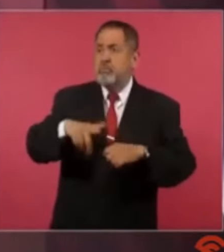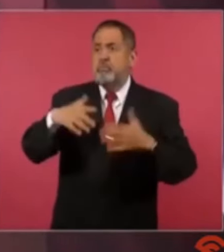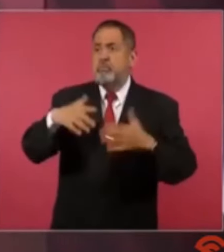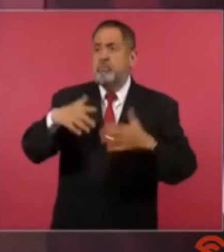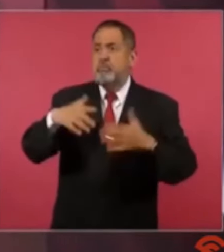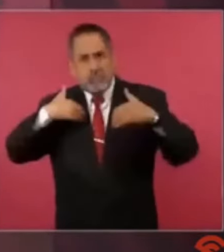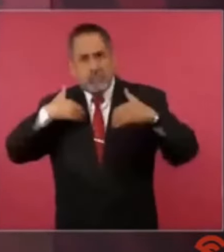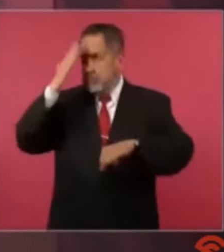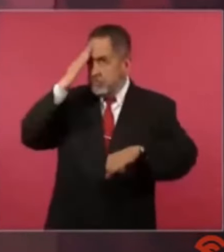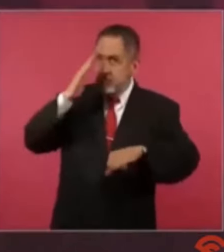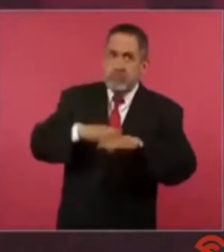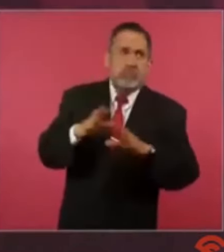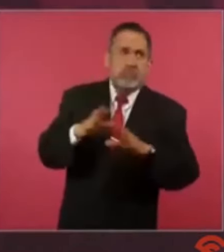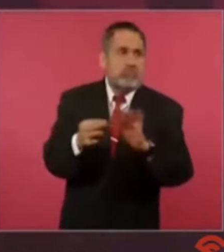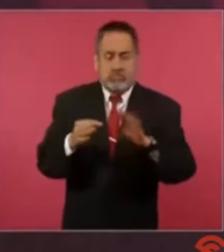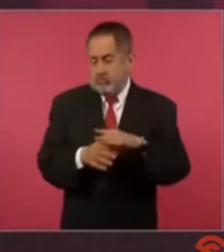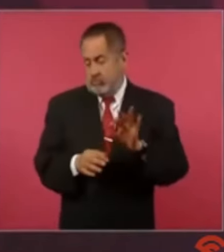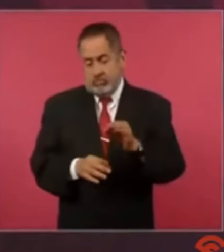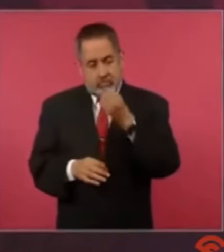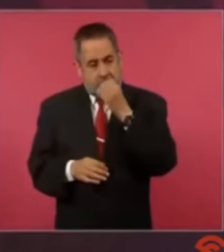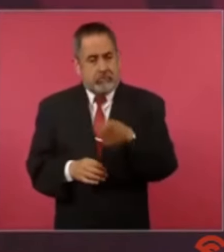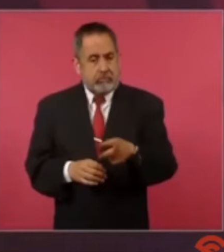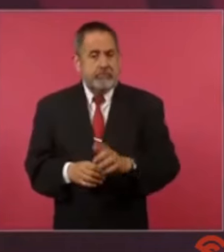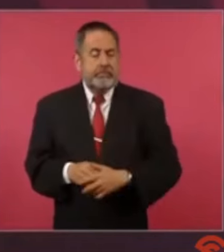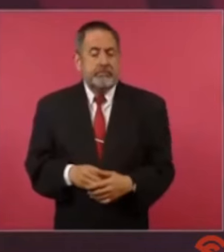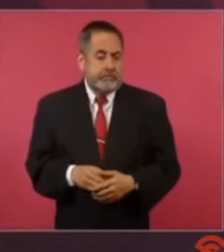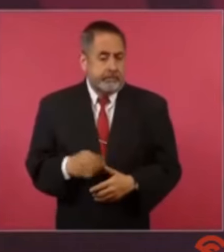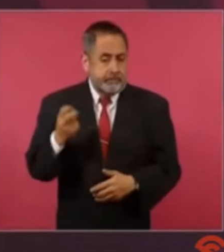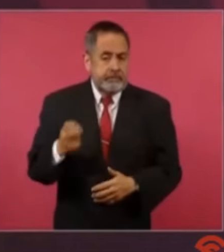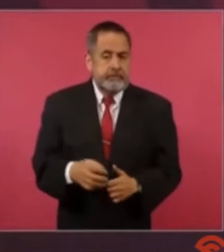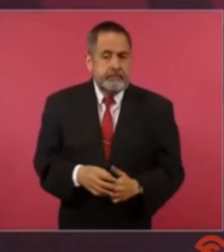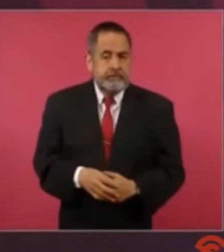de memoria histórica. Entonces,